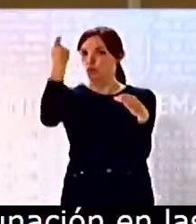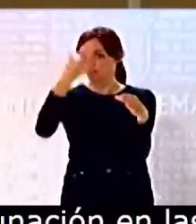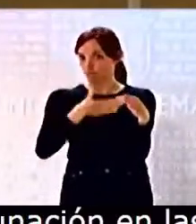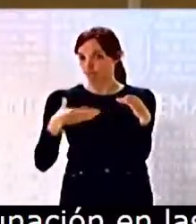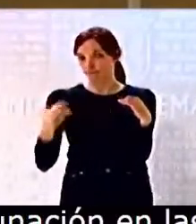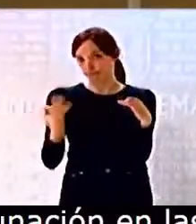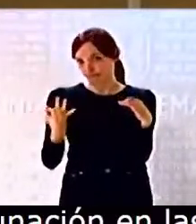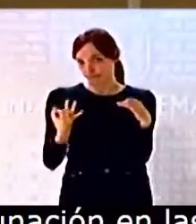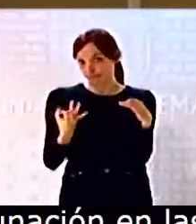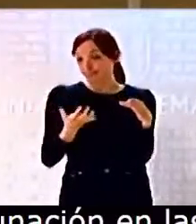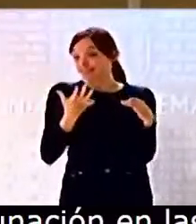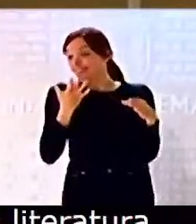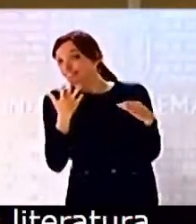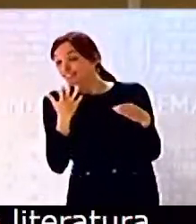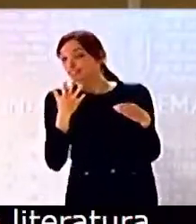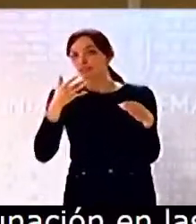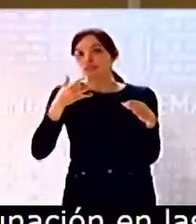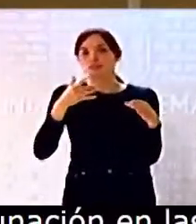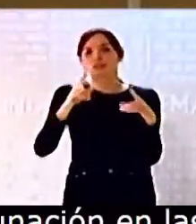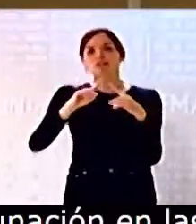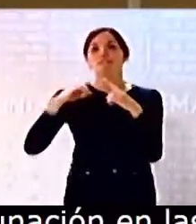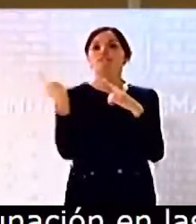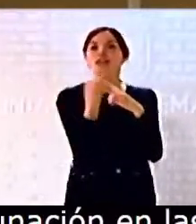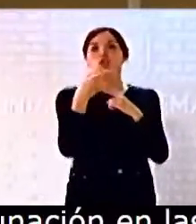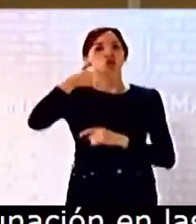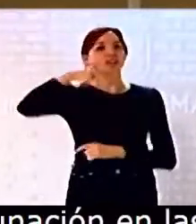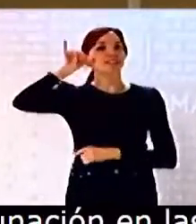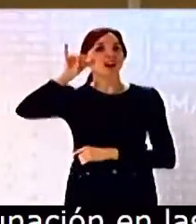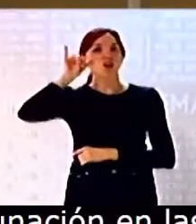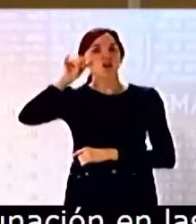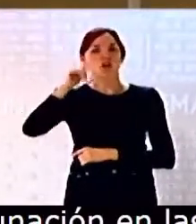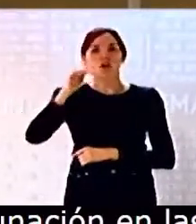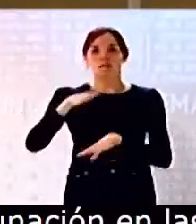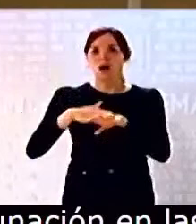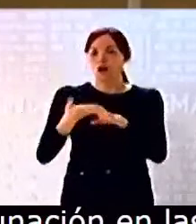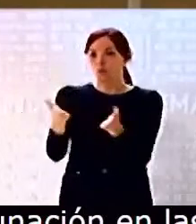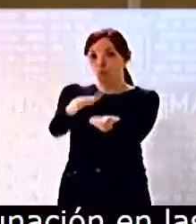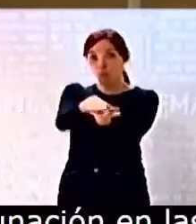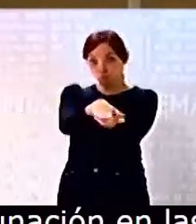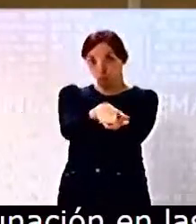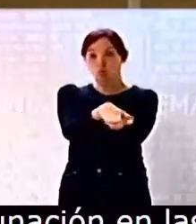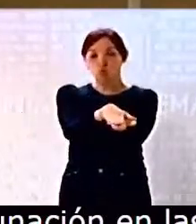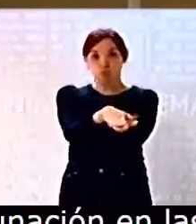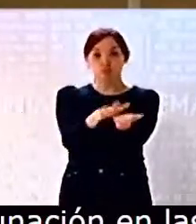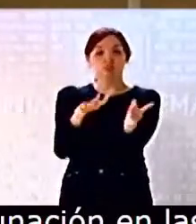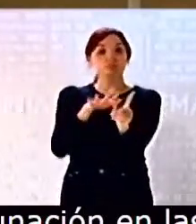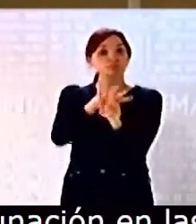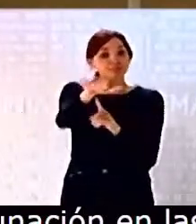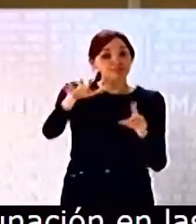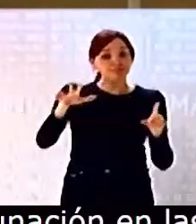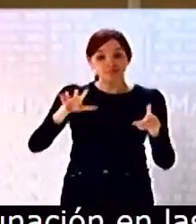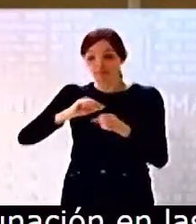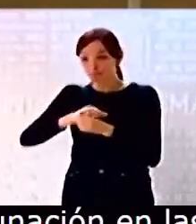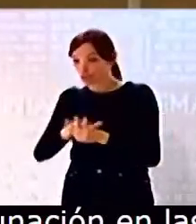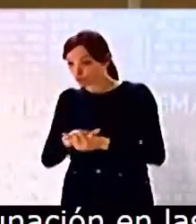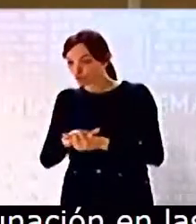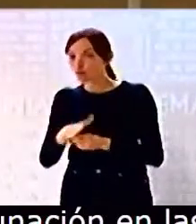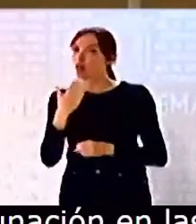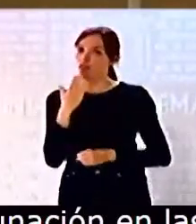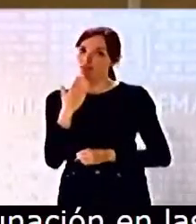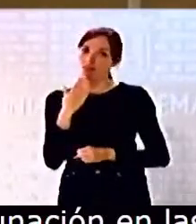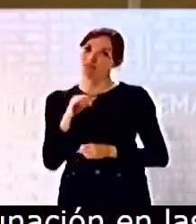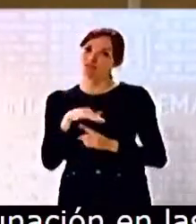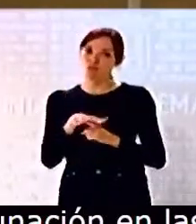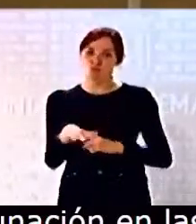Porque si hay un factor de riesgo que está asociado a morbimortalidad con el coronavirus es el factor de la